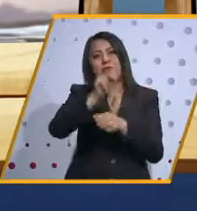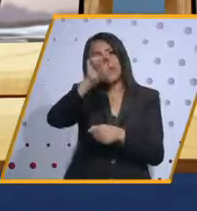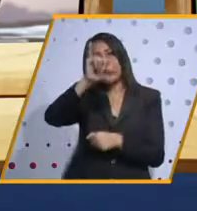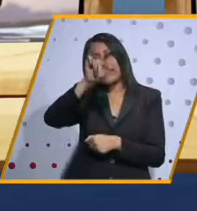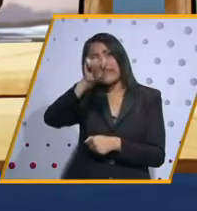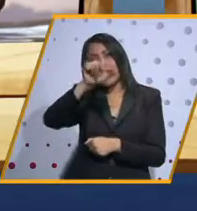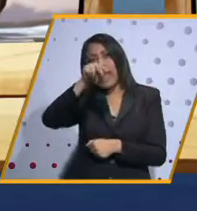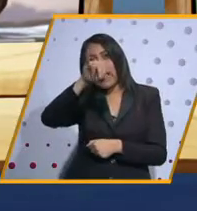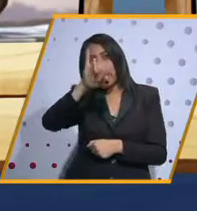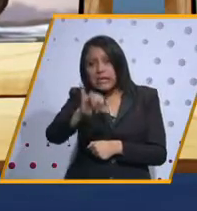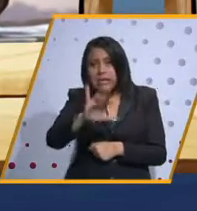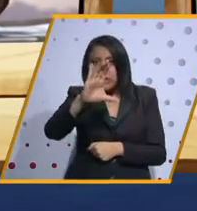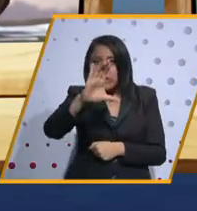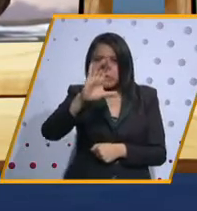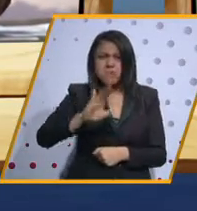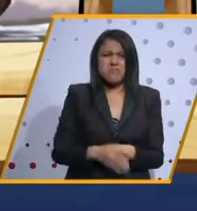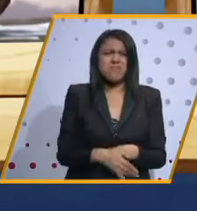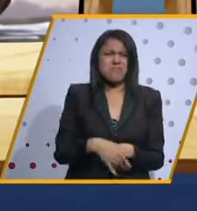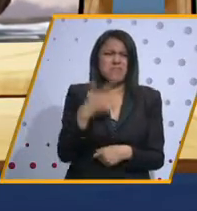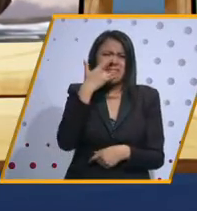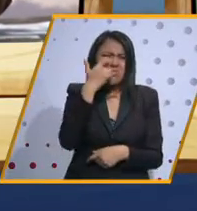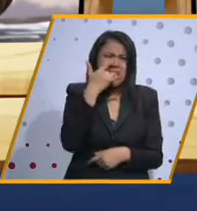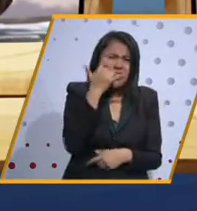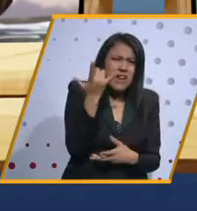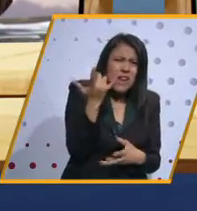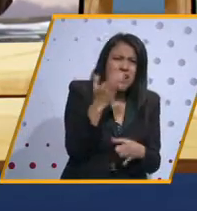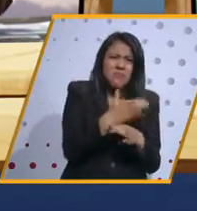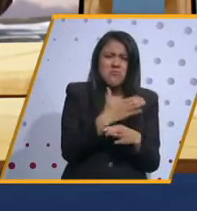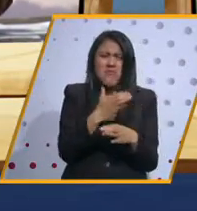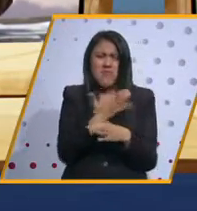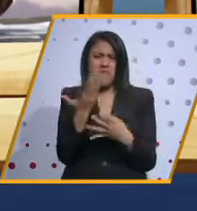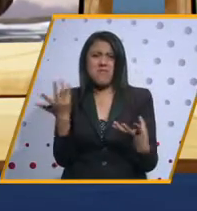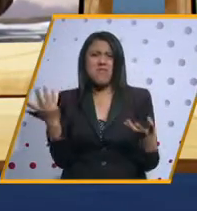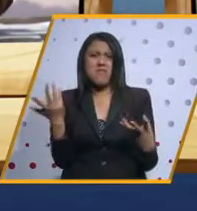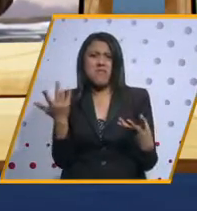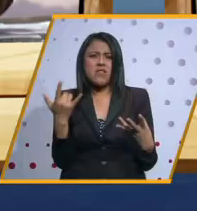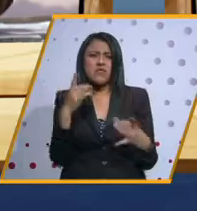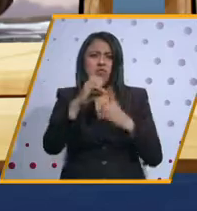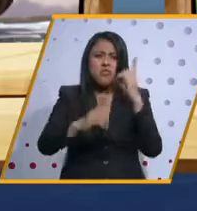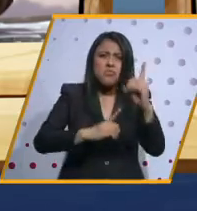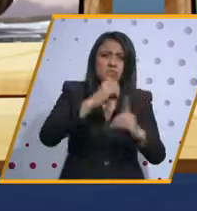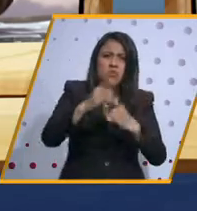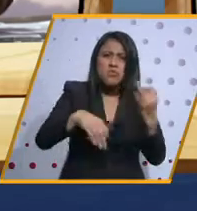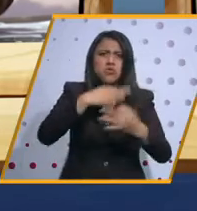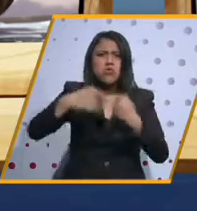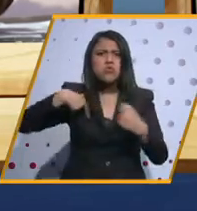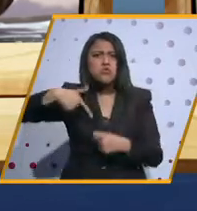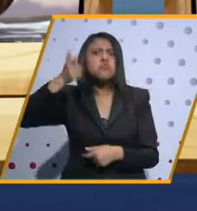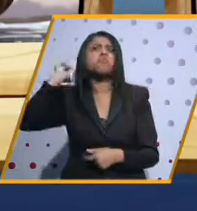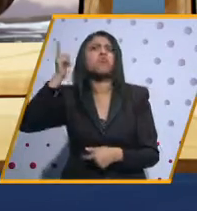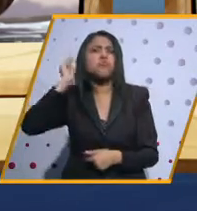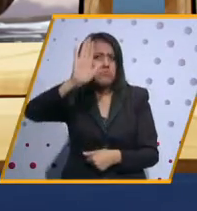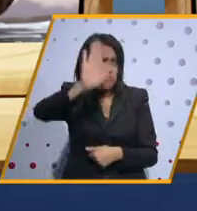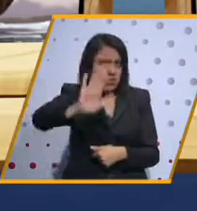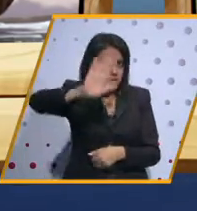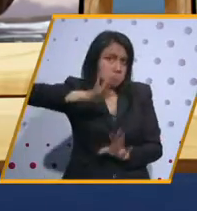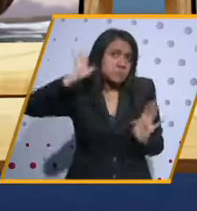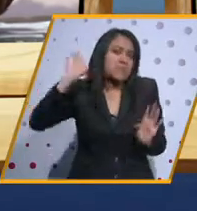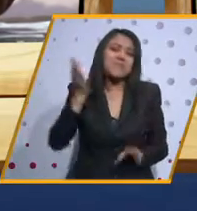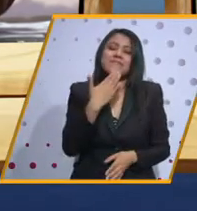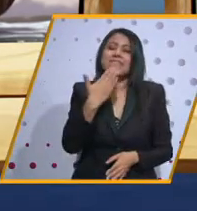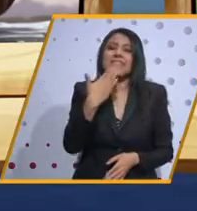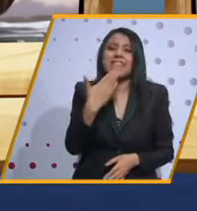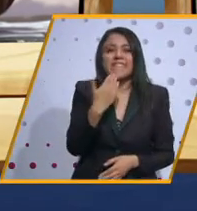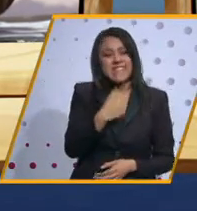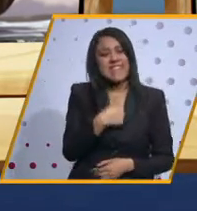Hay algo que le están dando raro en el café a la gente de deportes. Todos ya son igual de locos. Pero bueno, pero por eso me caen bien y creo que